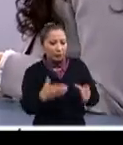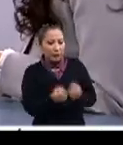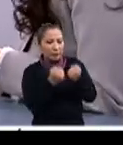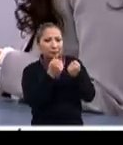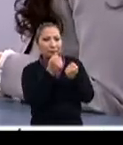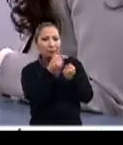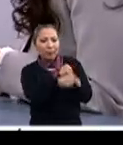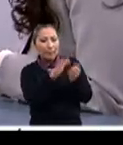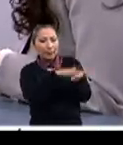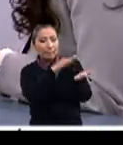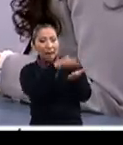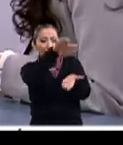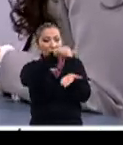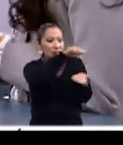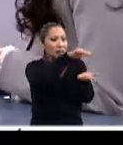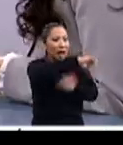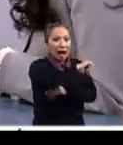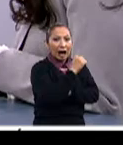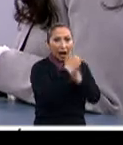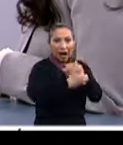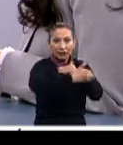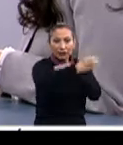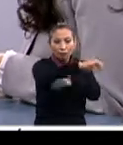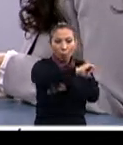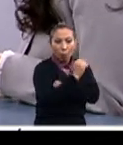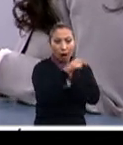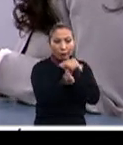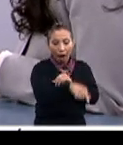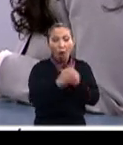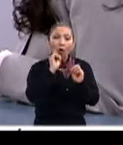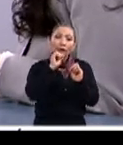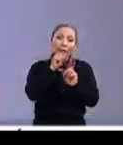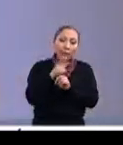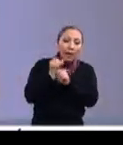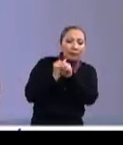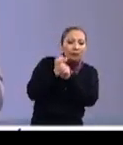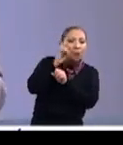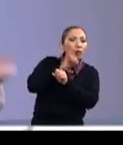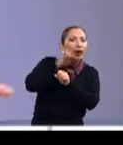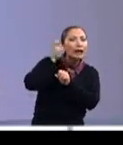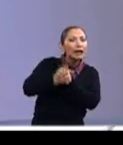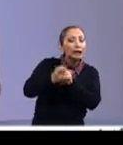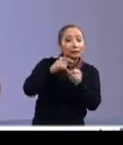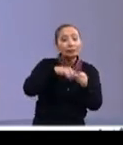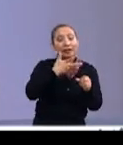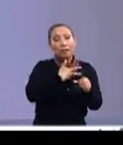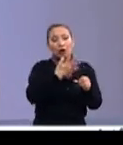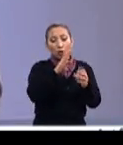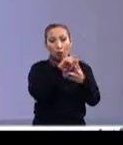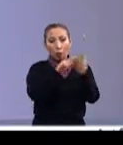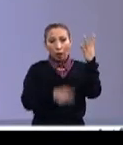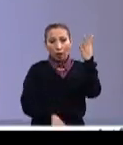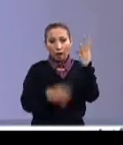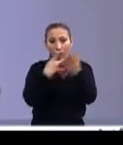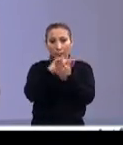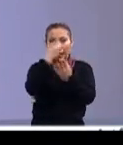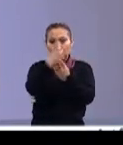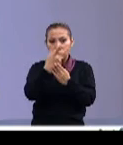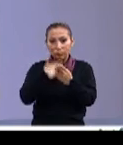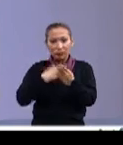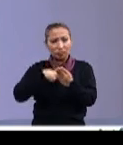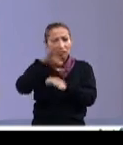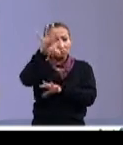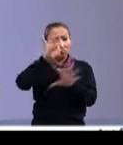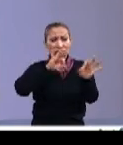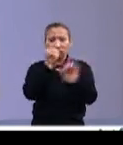rescate de documentos y de archivos, y en el estudio también de las mujeres. Así que pues tenemos 4 galardonados,